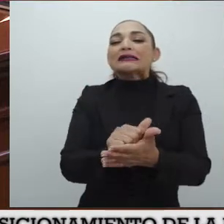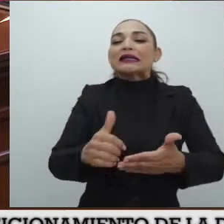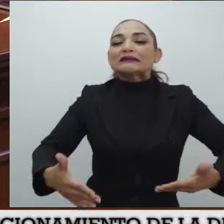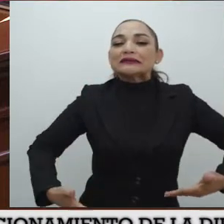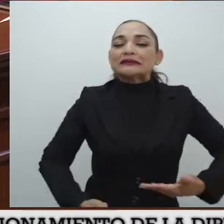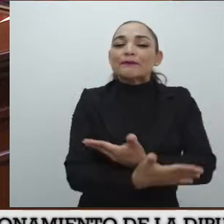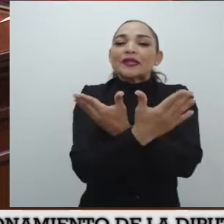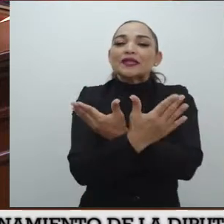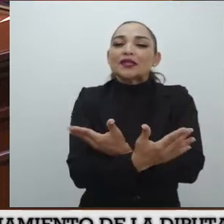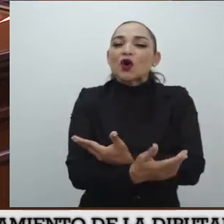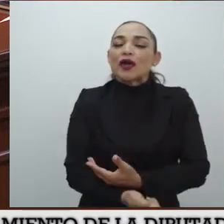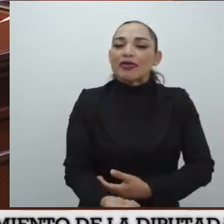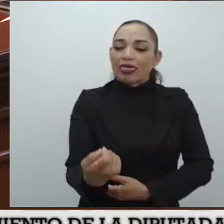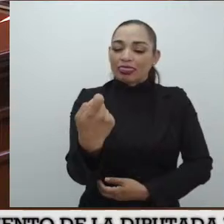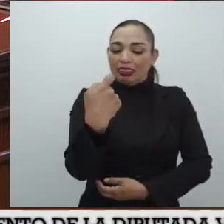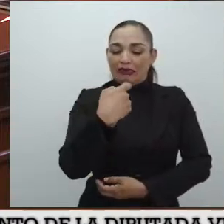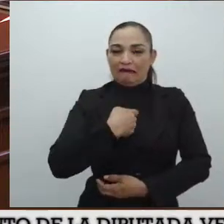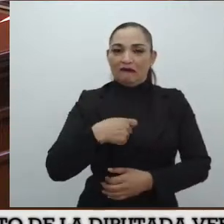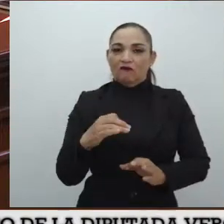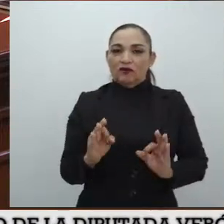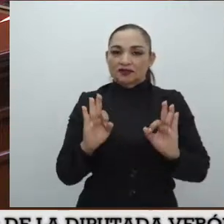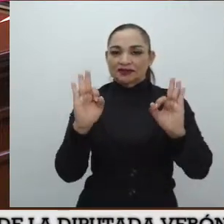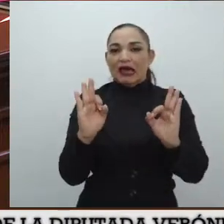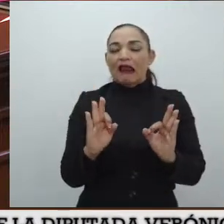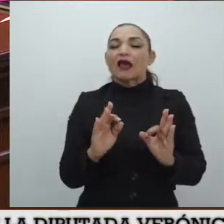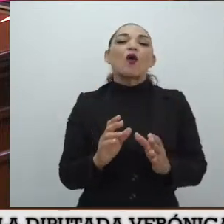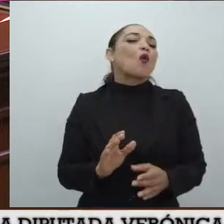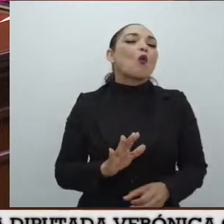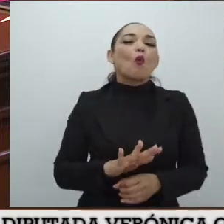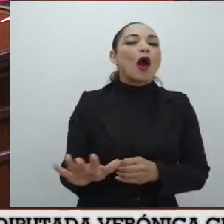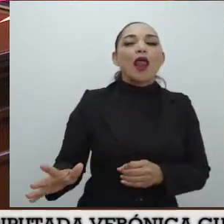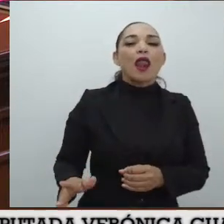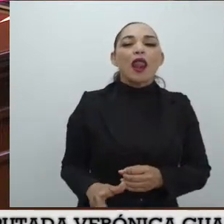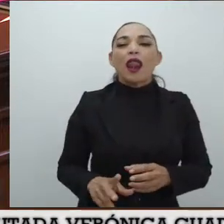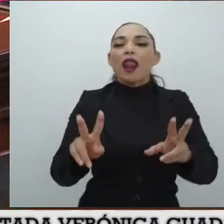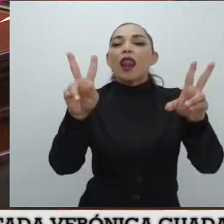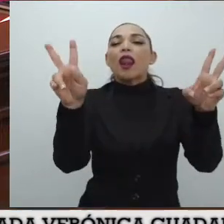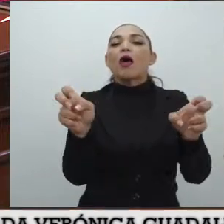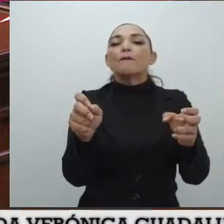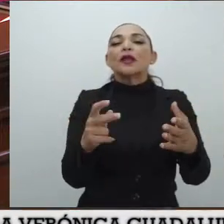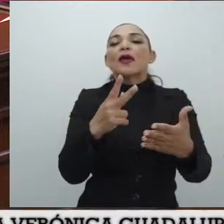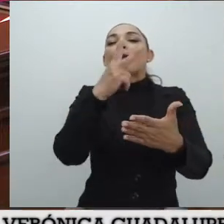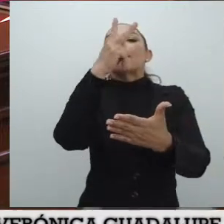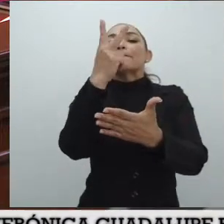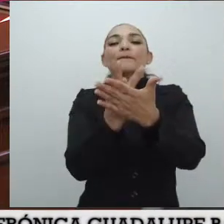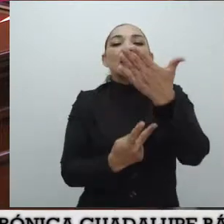identificación oficial, se llama Plan Estatal de Desarrollo.